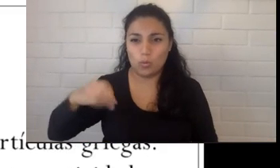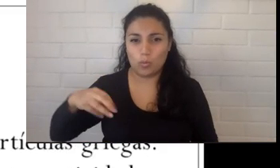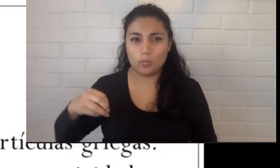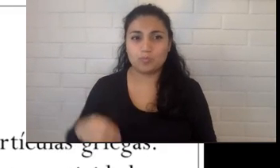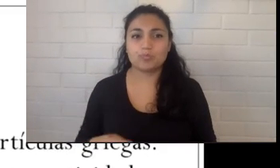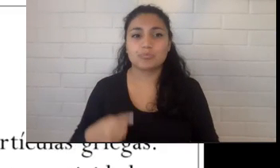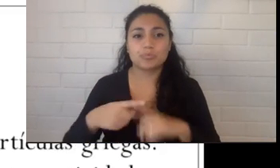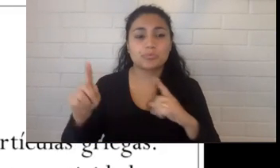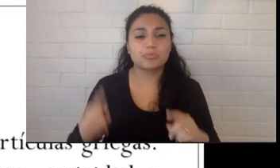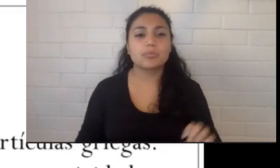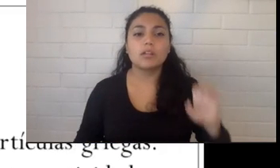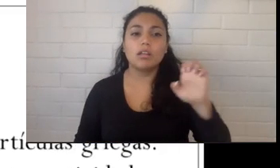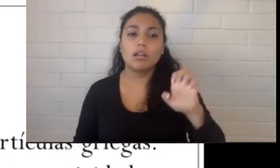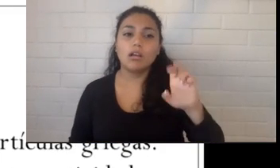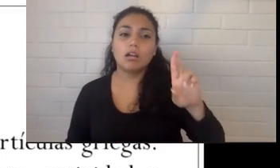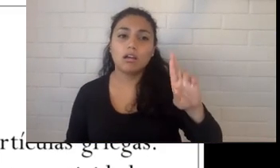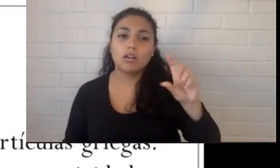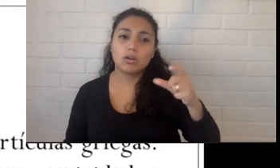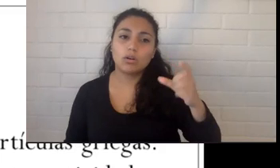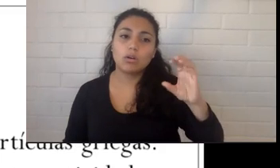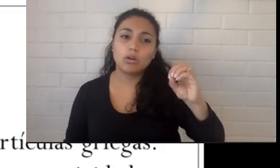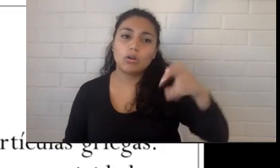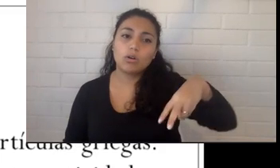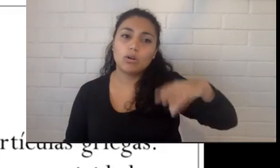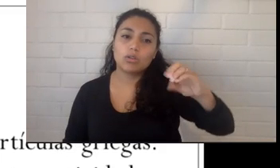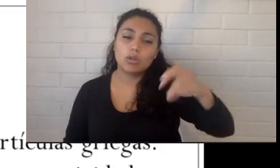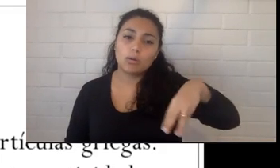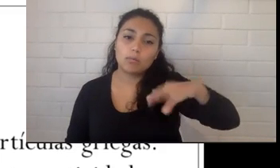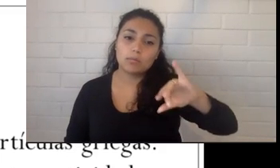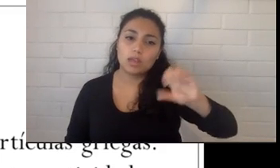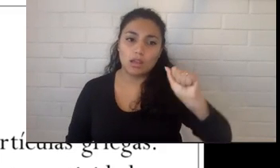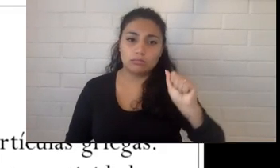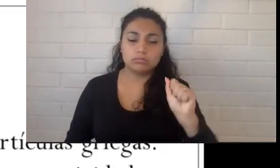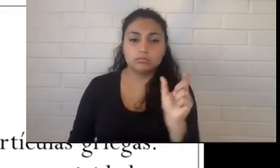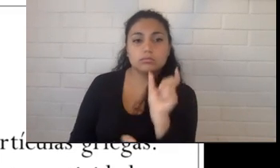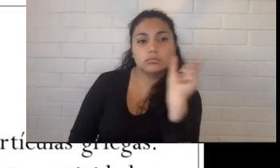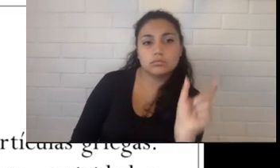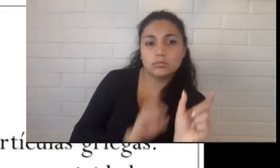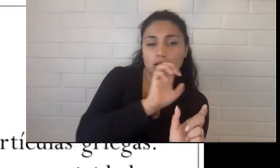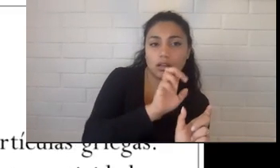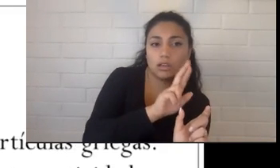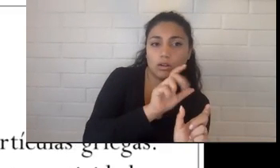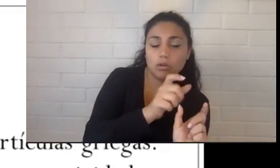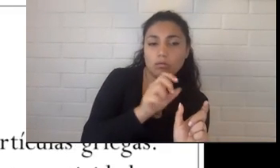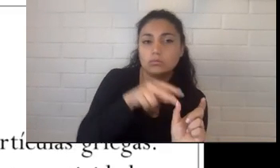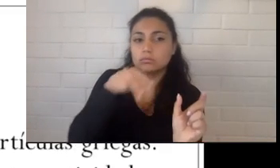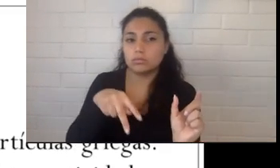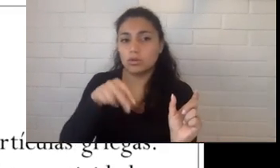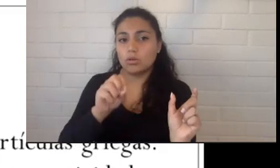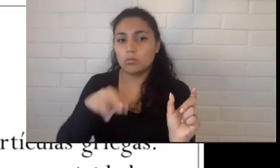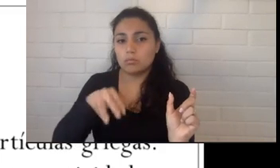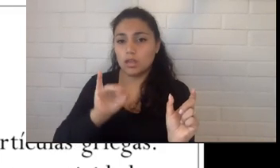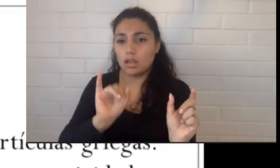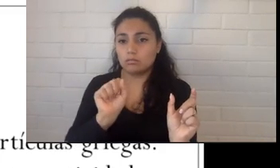está principalmente compuesta por la palabra ergo y nomos, lo que significa respectivamente actividad y normas, o sea, la norma de las actividades